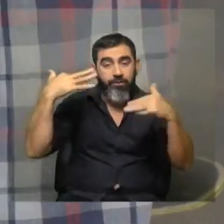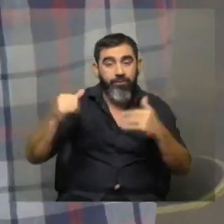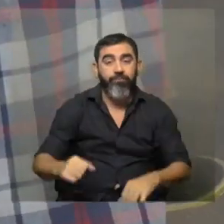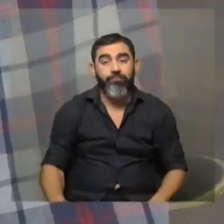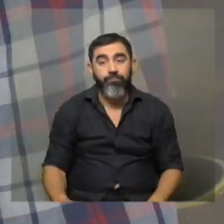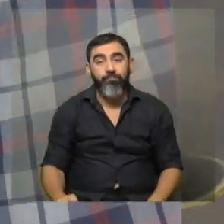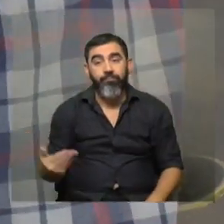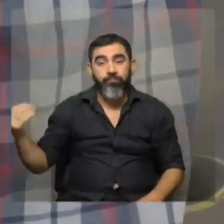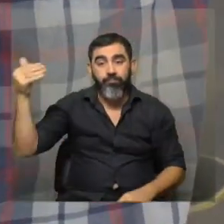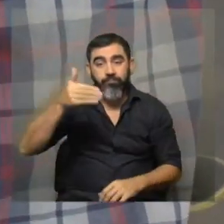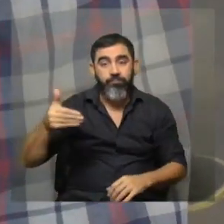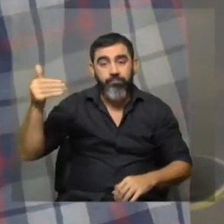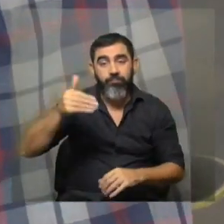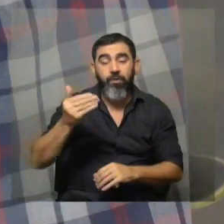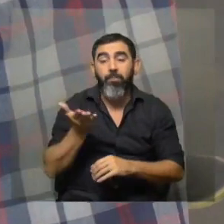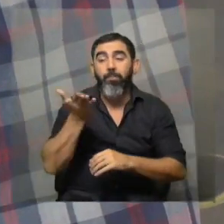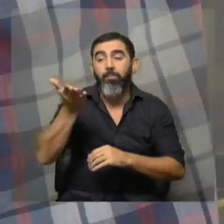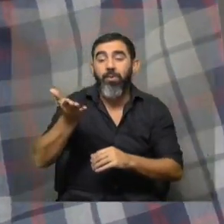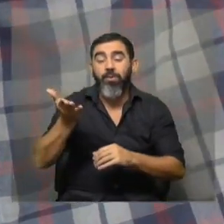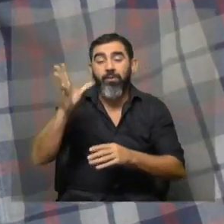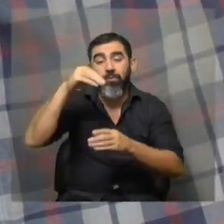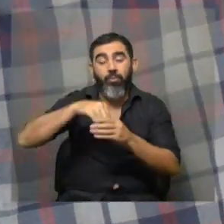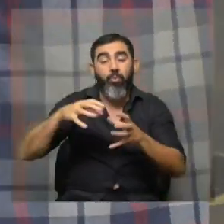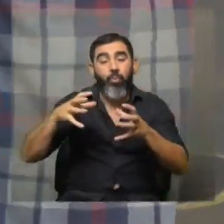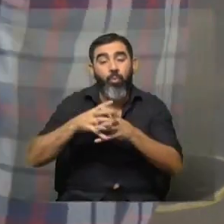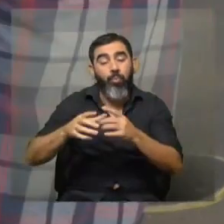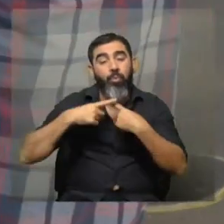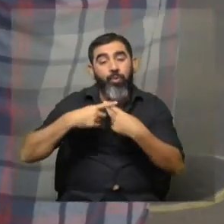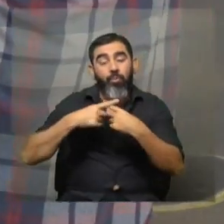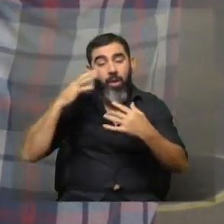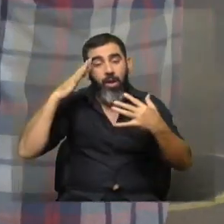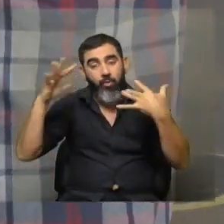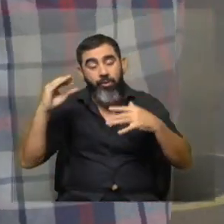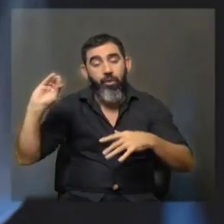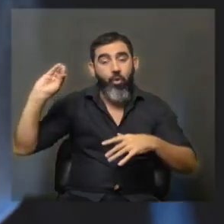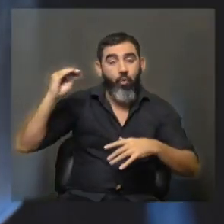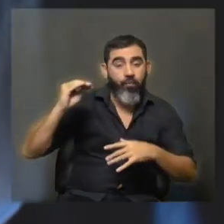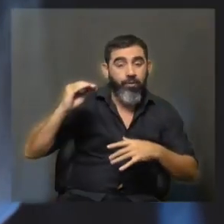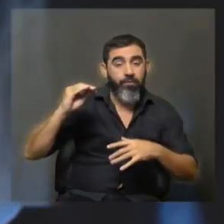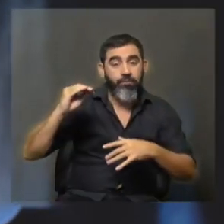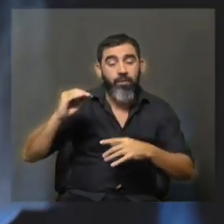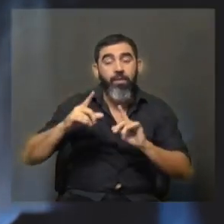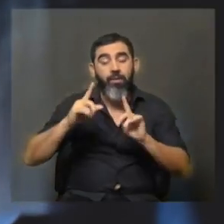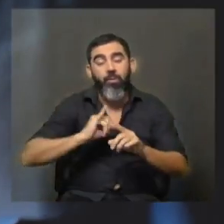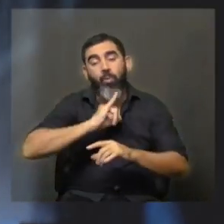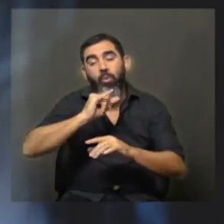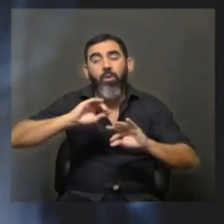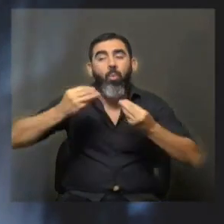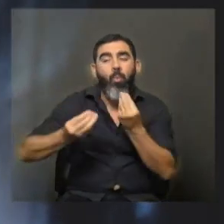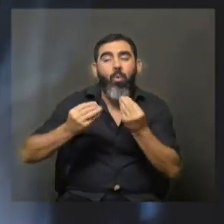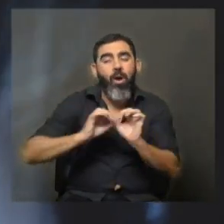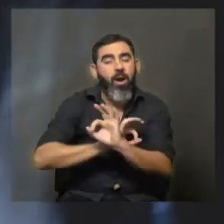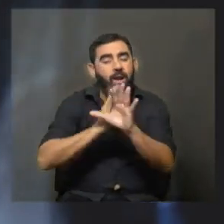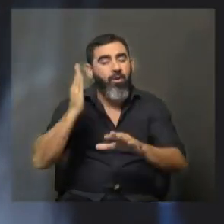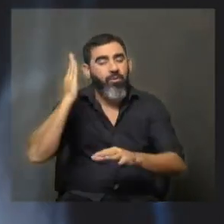los participantes se les pedirá formar parte de un grupo de discusión con adolescentes y jóvenes en el que deberán comentar qué tan